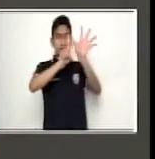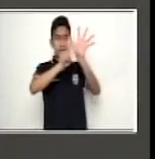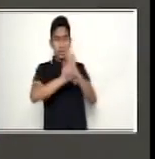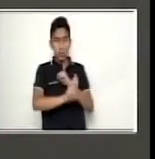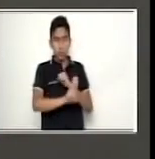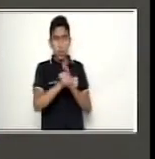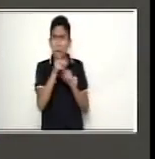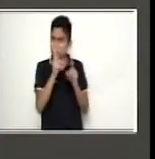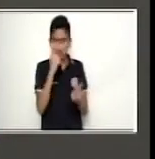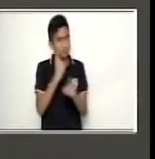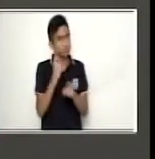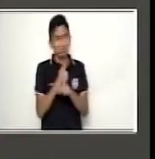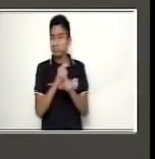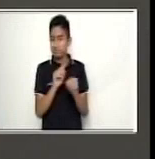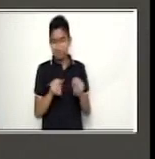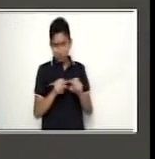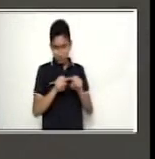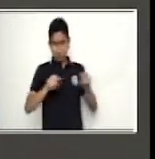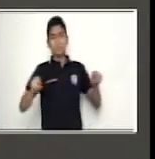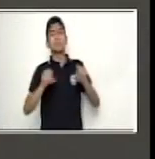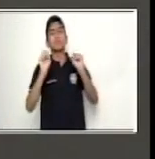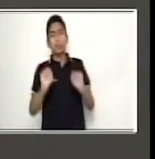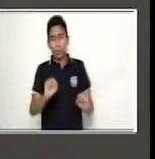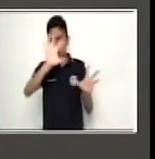Vuelves a utilizar tus tapones.